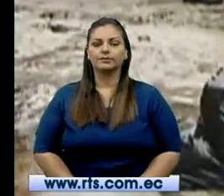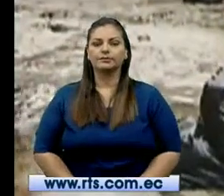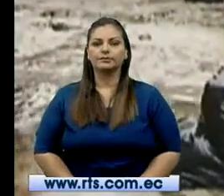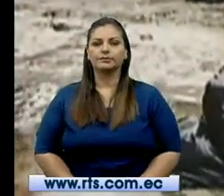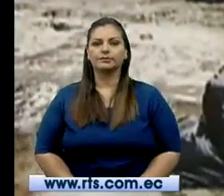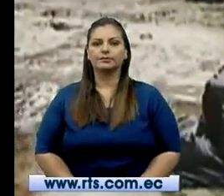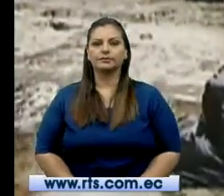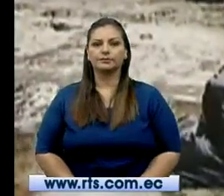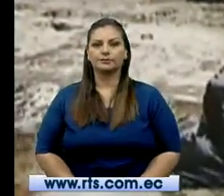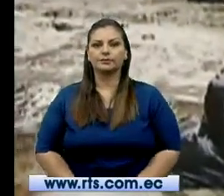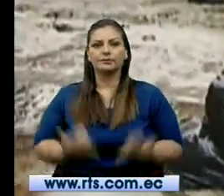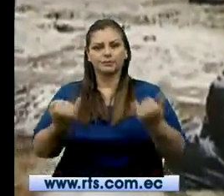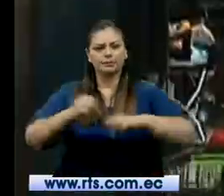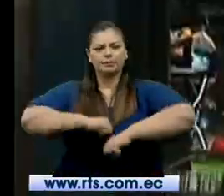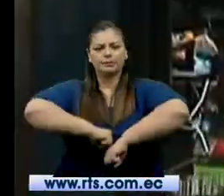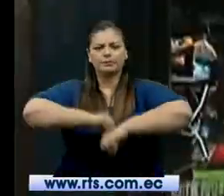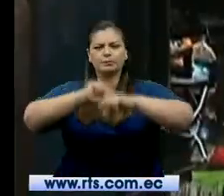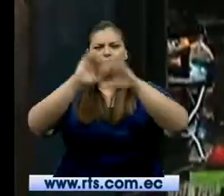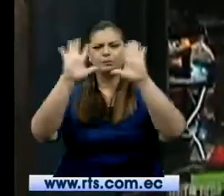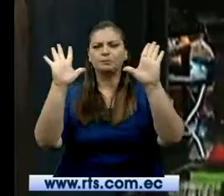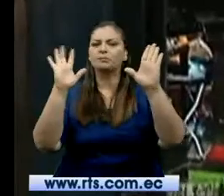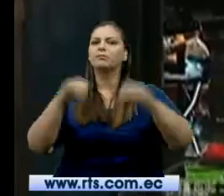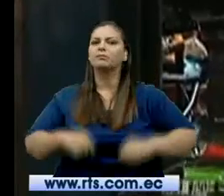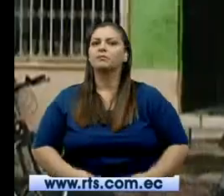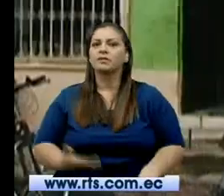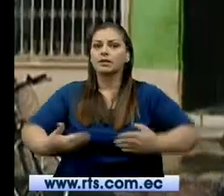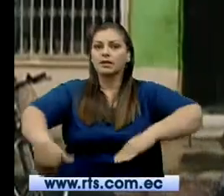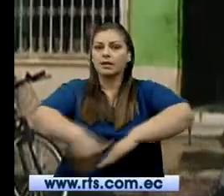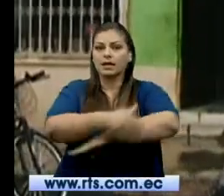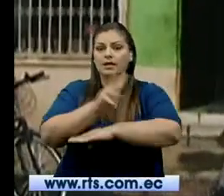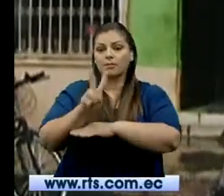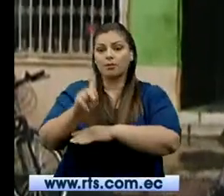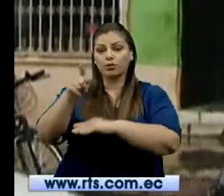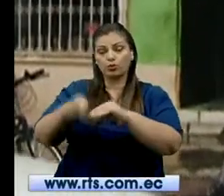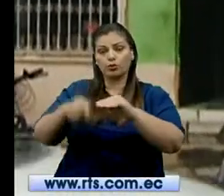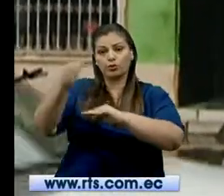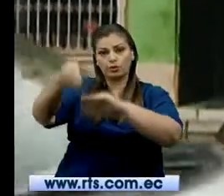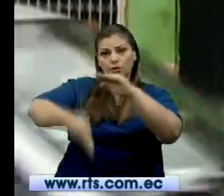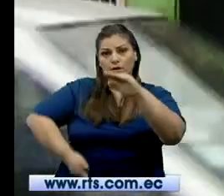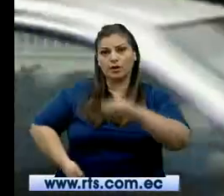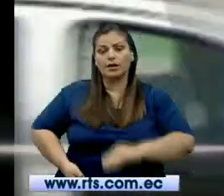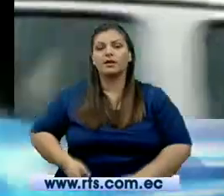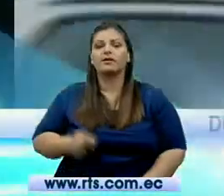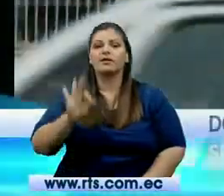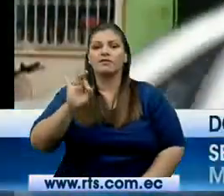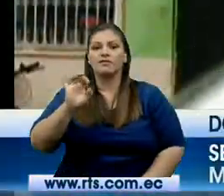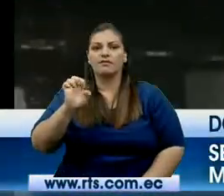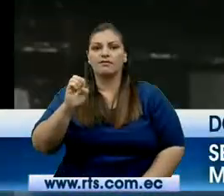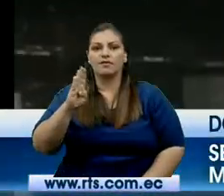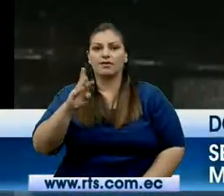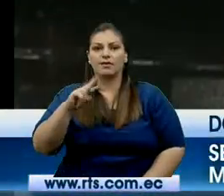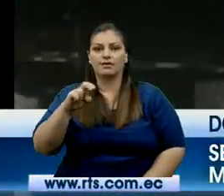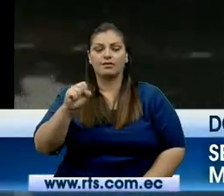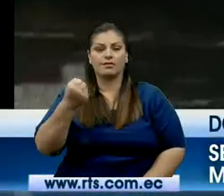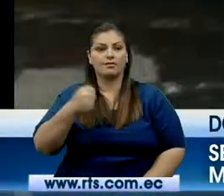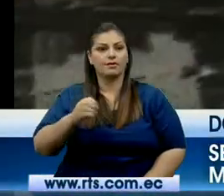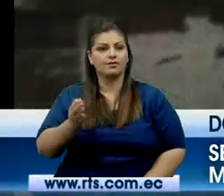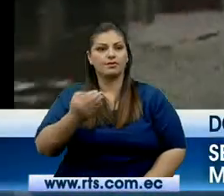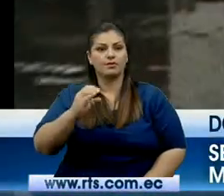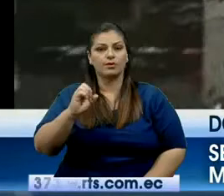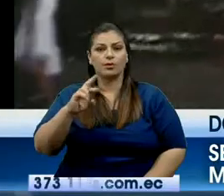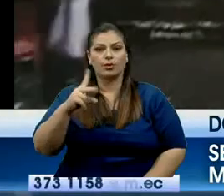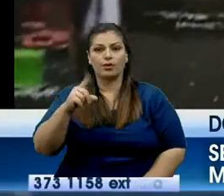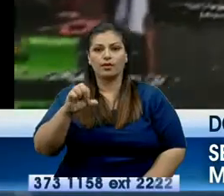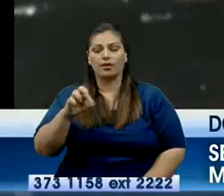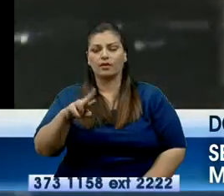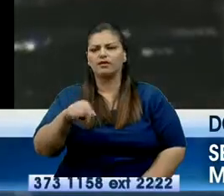La mañana empezaba de manera poco usual en las calles 21 y Febres Cordero, suburbio de Guayaquil. Un inmueble de la zona